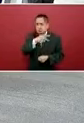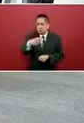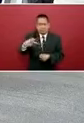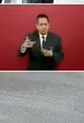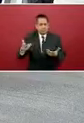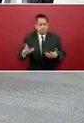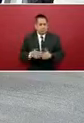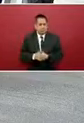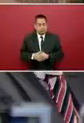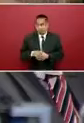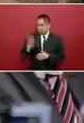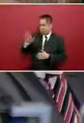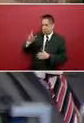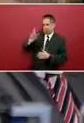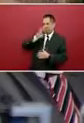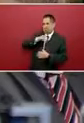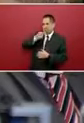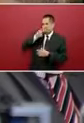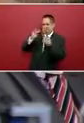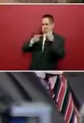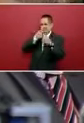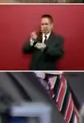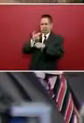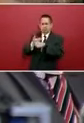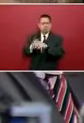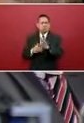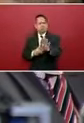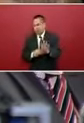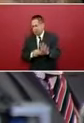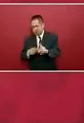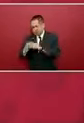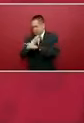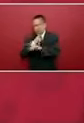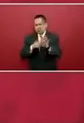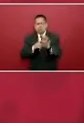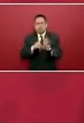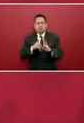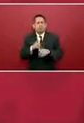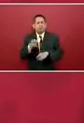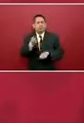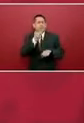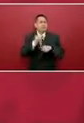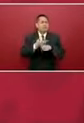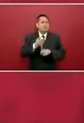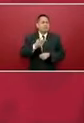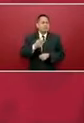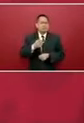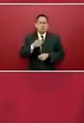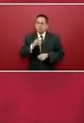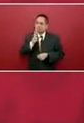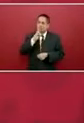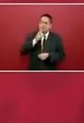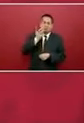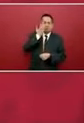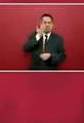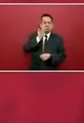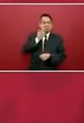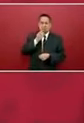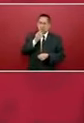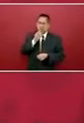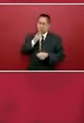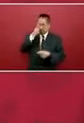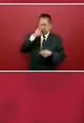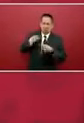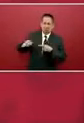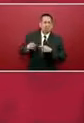desafortunado por parte del secretario? Yo creo que no lo hizo con ese propósito, ¿no?, de